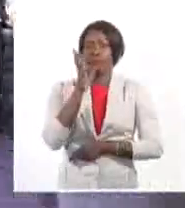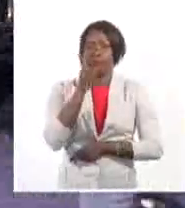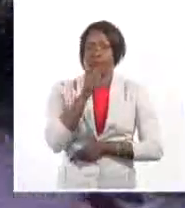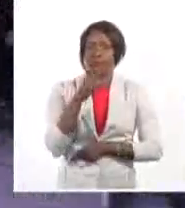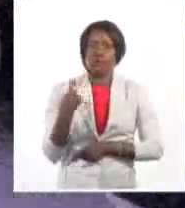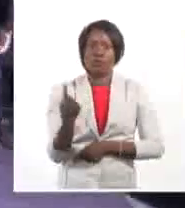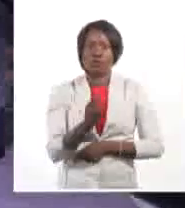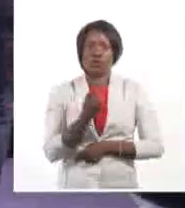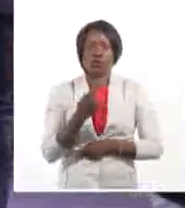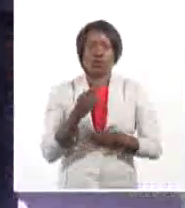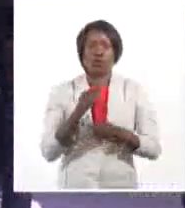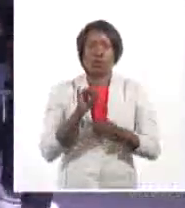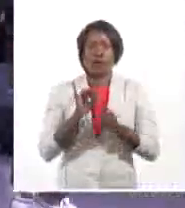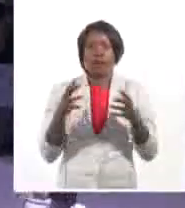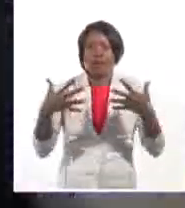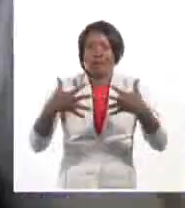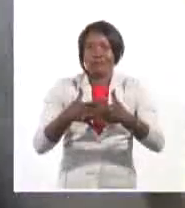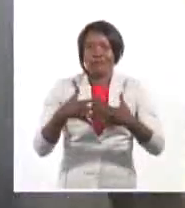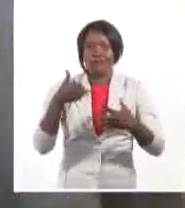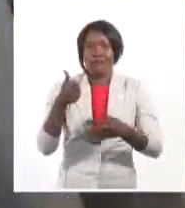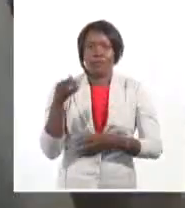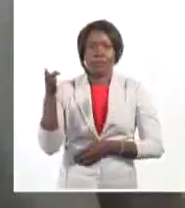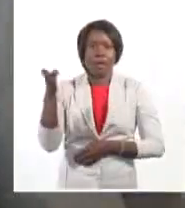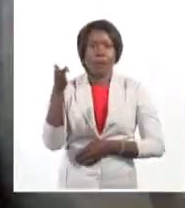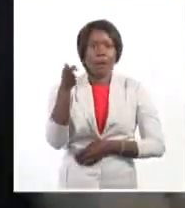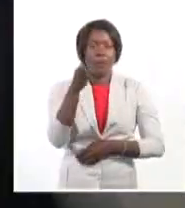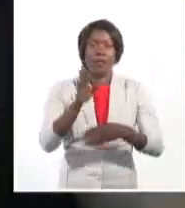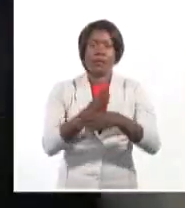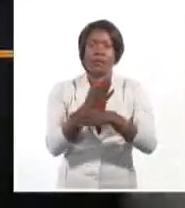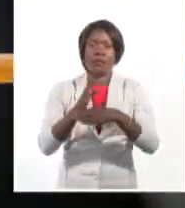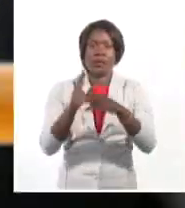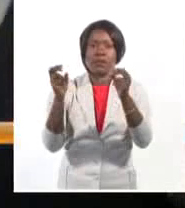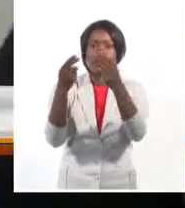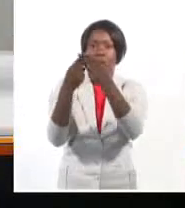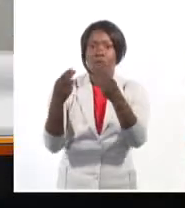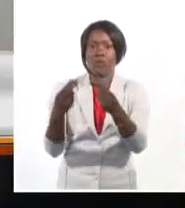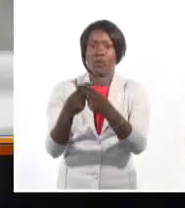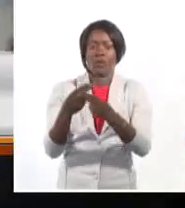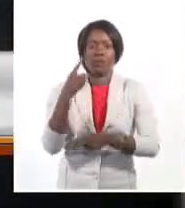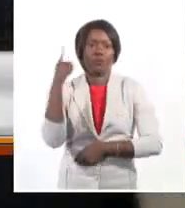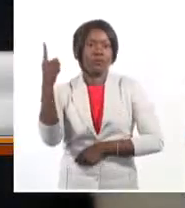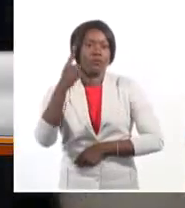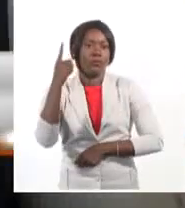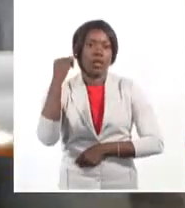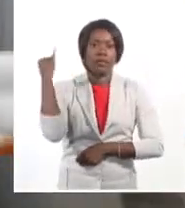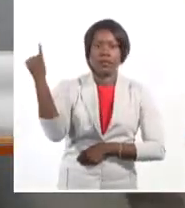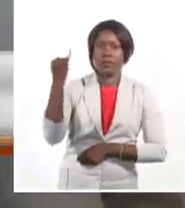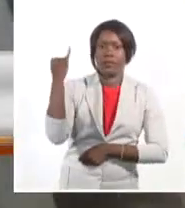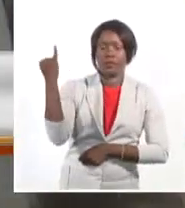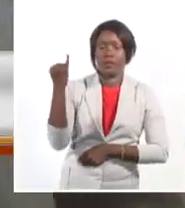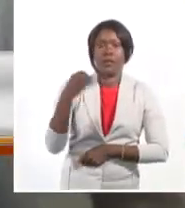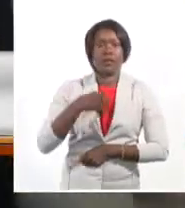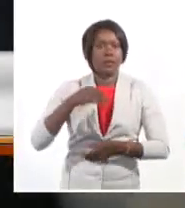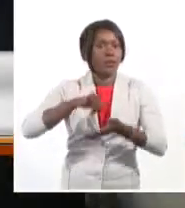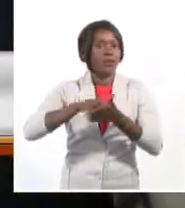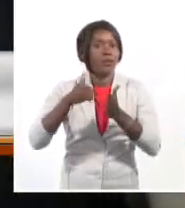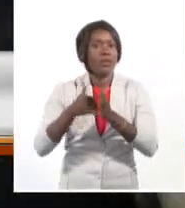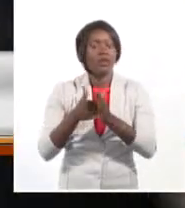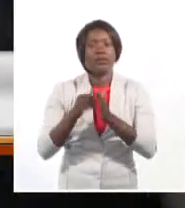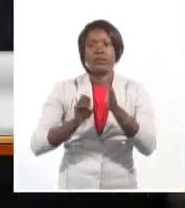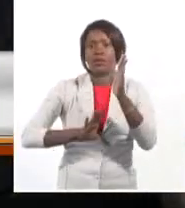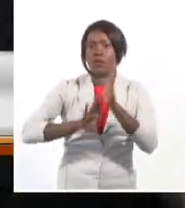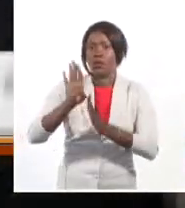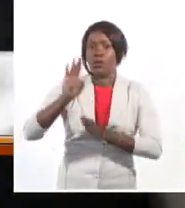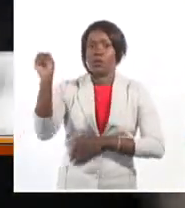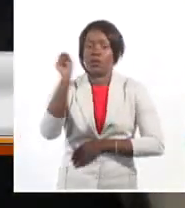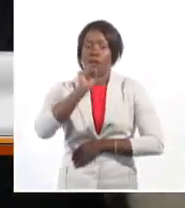de eventos, de grandes eventos, tanto nacionales como internacionales. Una orquesta de muchos proyectos también, proyectos